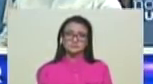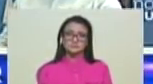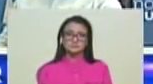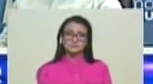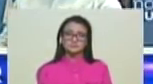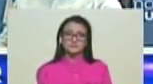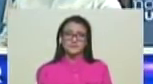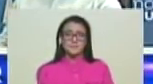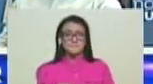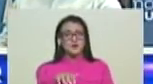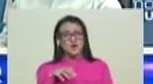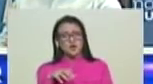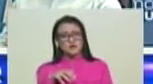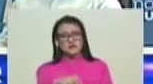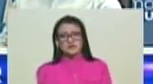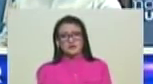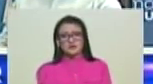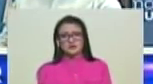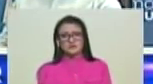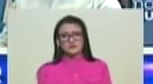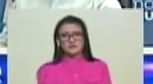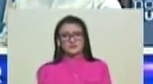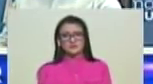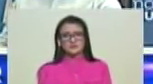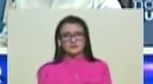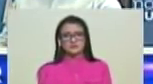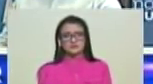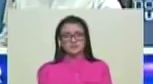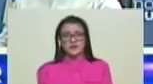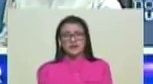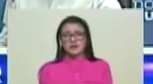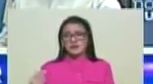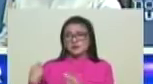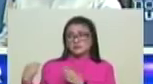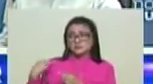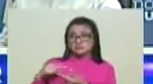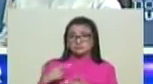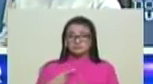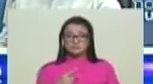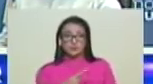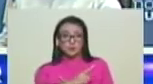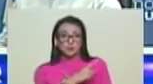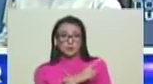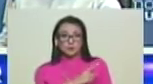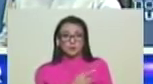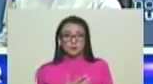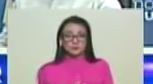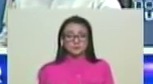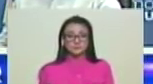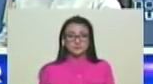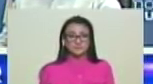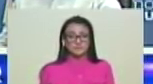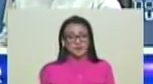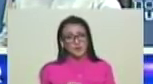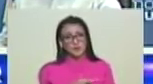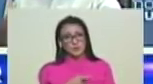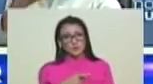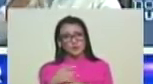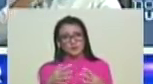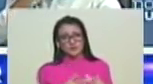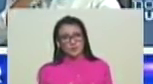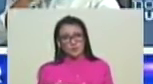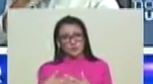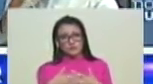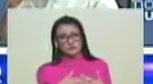La mayoría de las veces, o es que sucumben a las presiones, estos gobiernos, a las presiones específicamente del gobierno de los Estados Unidos